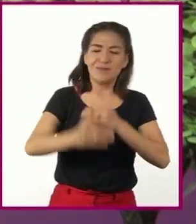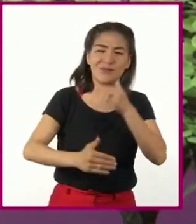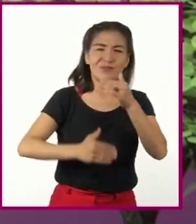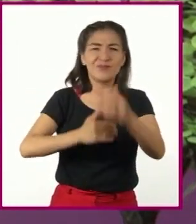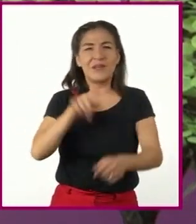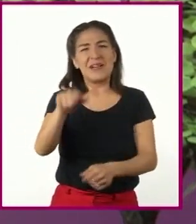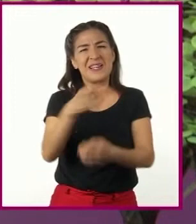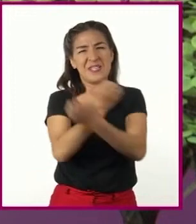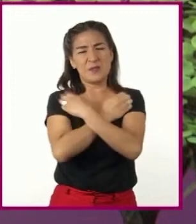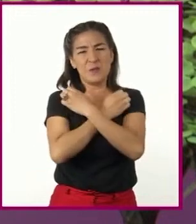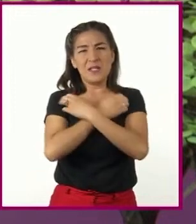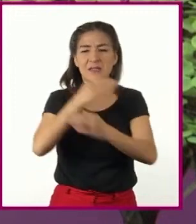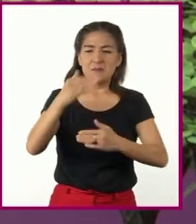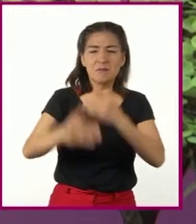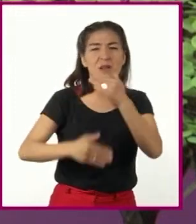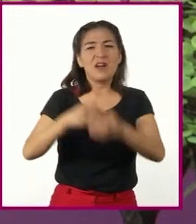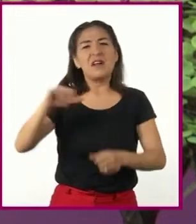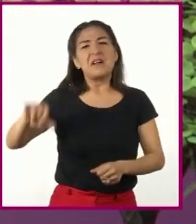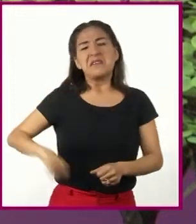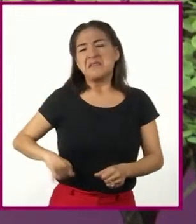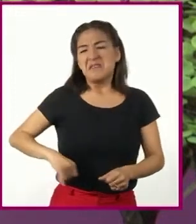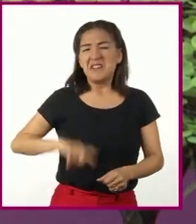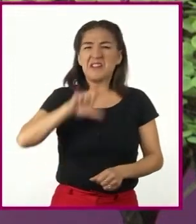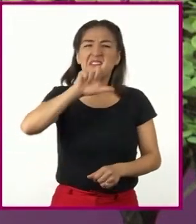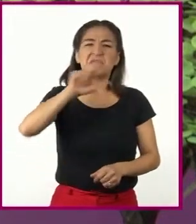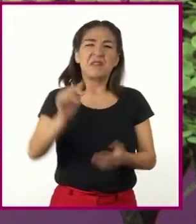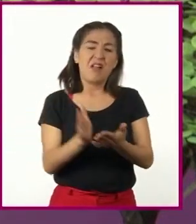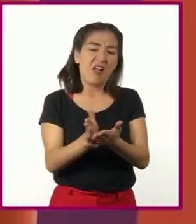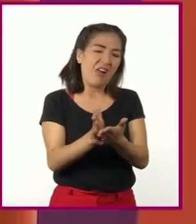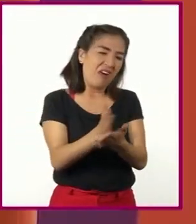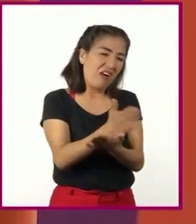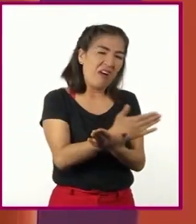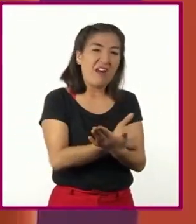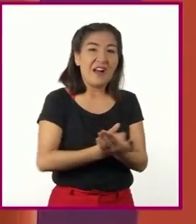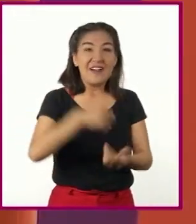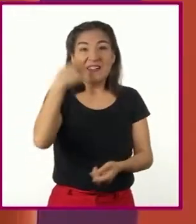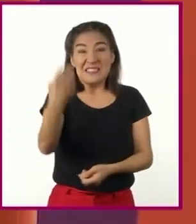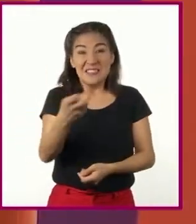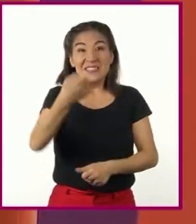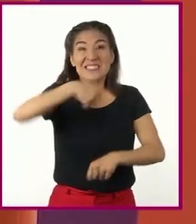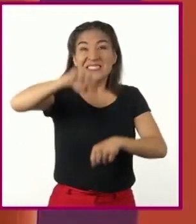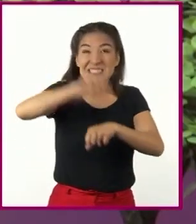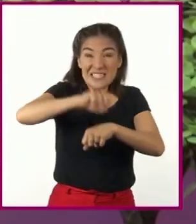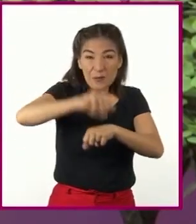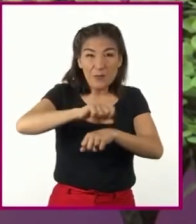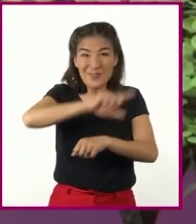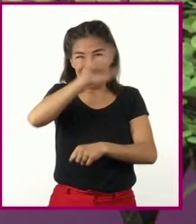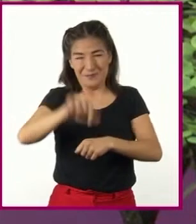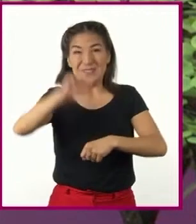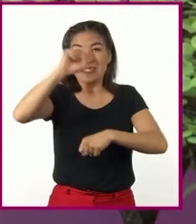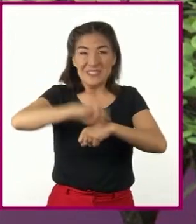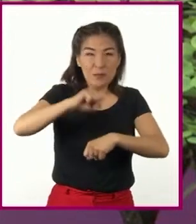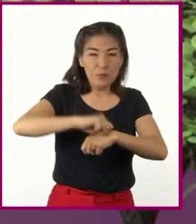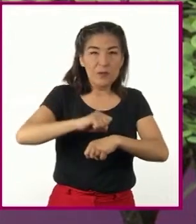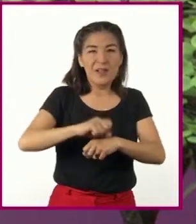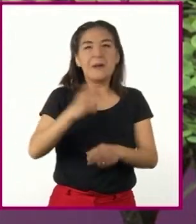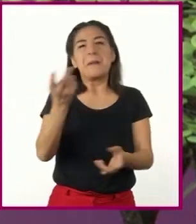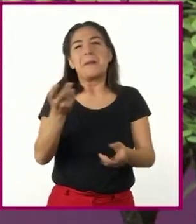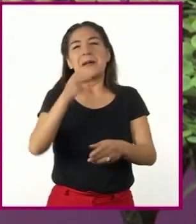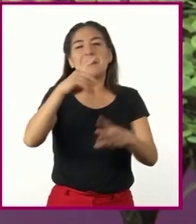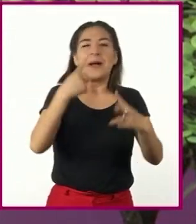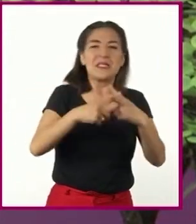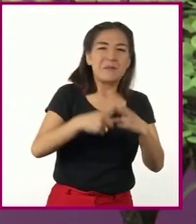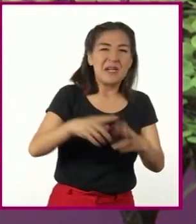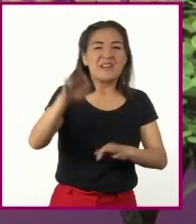educación, este interés desaparece. Y en la educación secundaria, materias como matemáticas, física o química